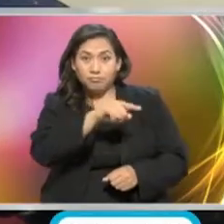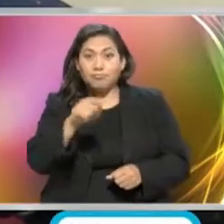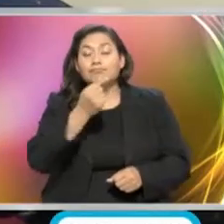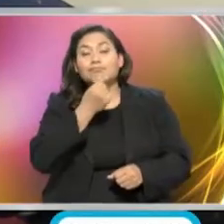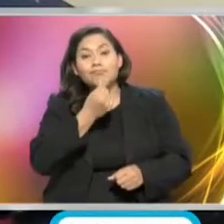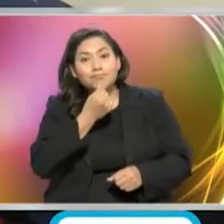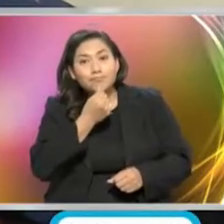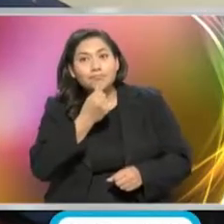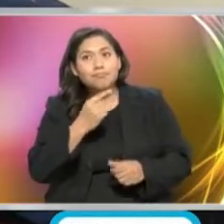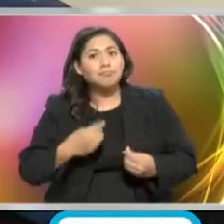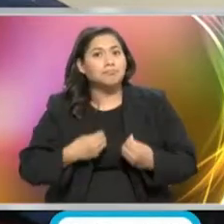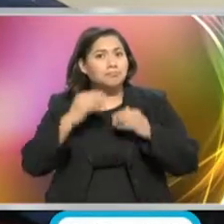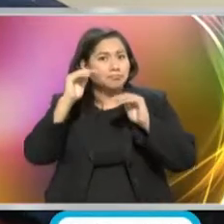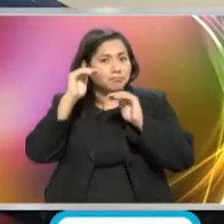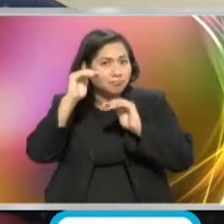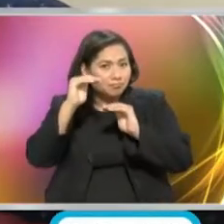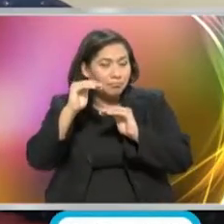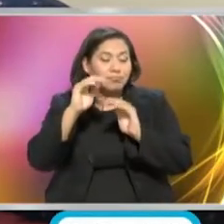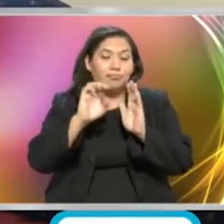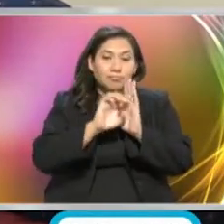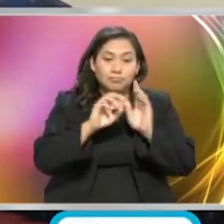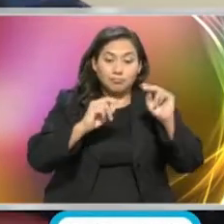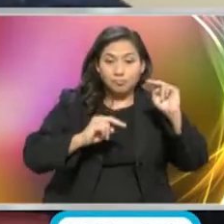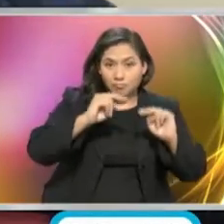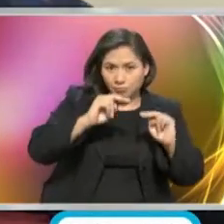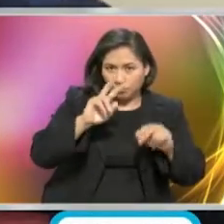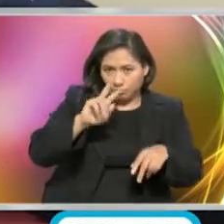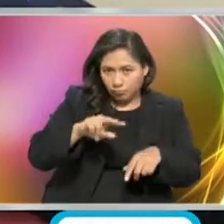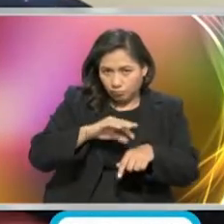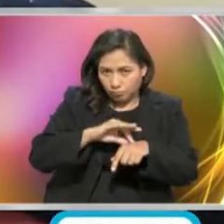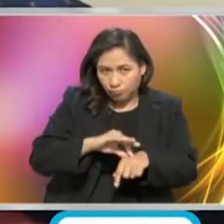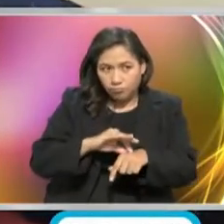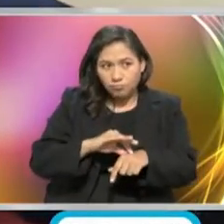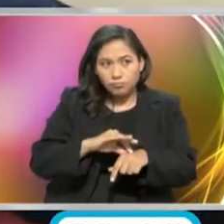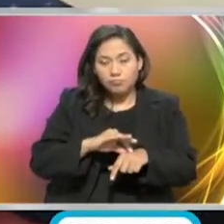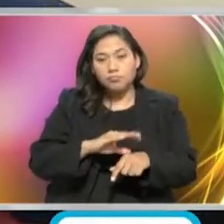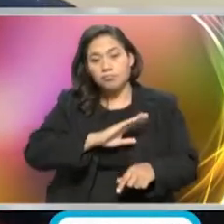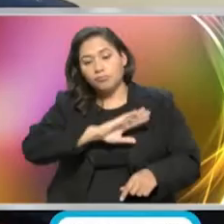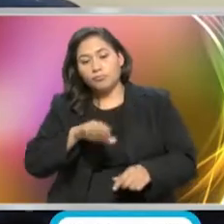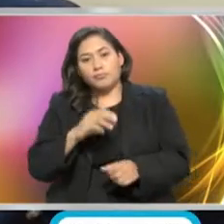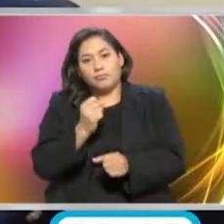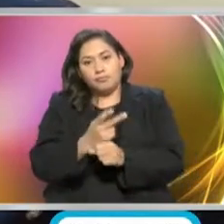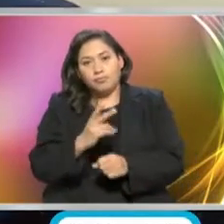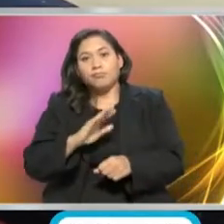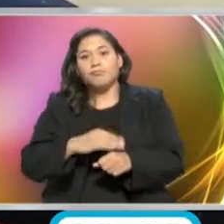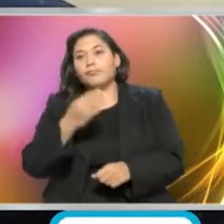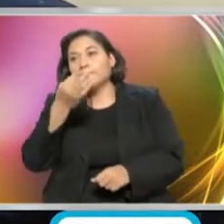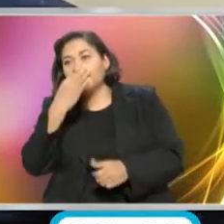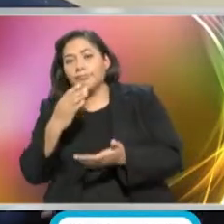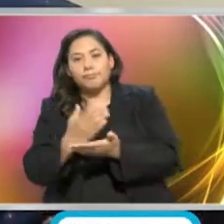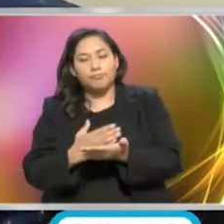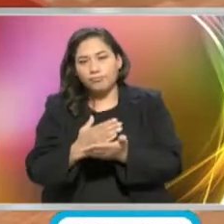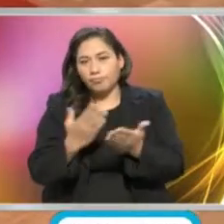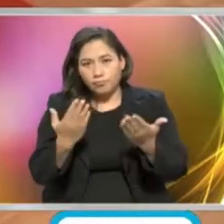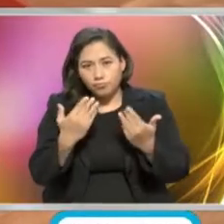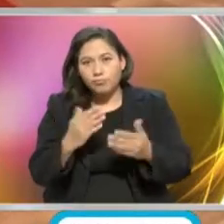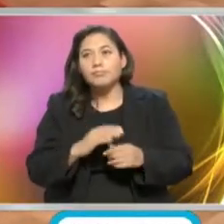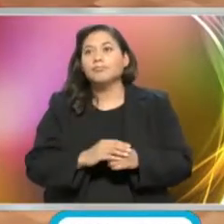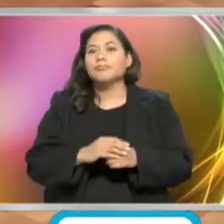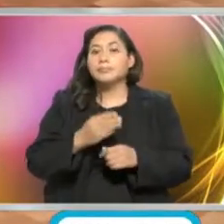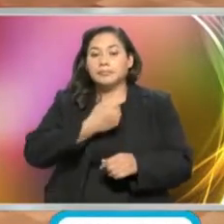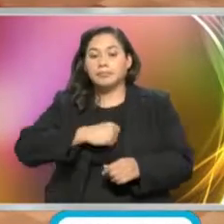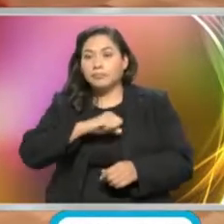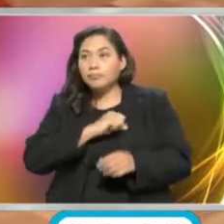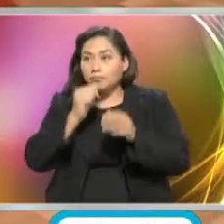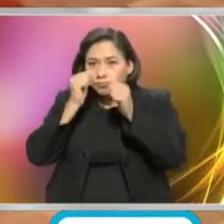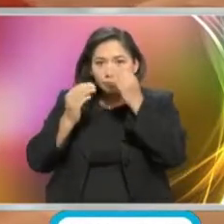vida, lo podemos hablar a varios niveles, expectativa de vida real, o sea, te morías más pronto porque no había tanta medicina, porque no tenías acceso a la